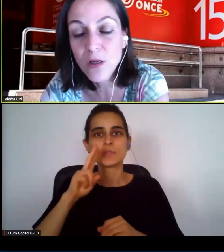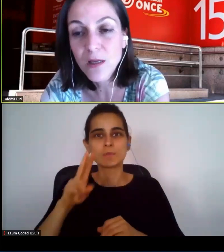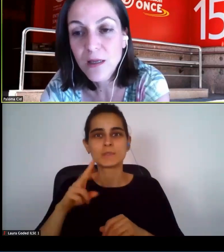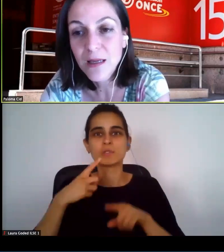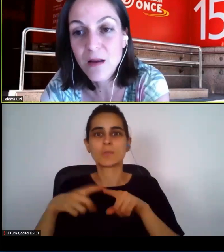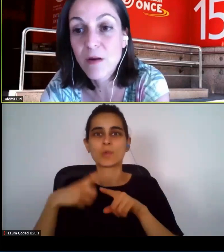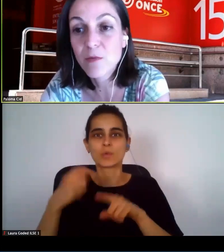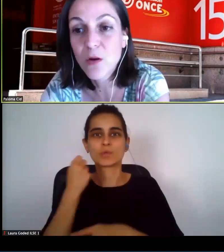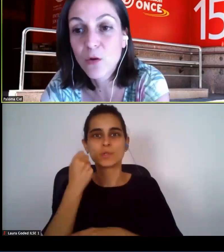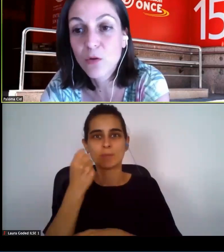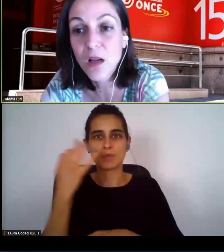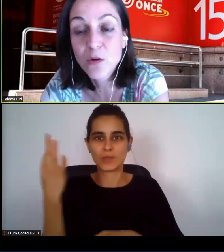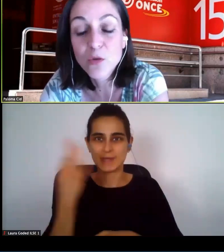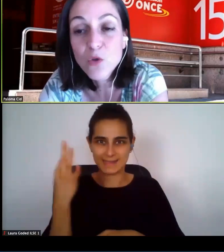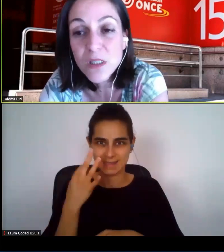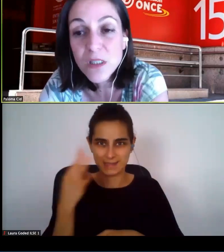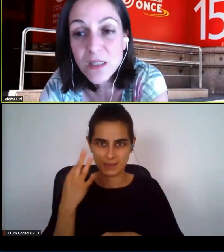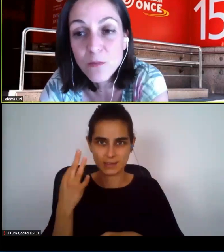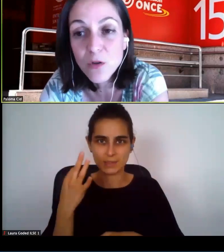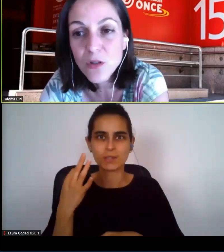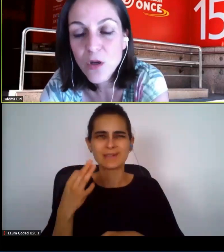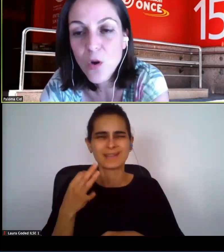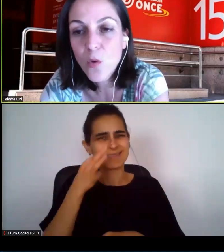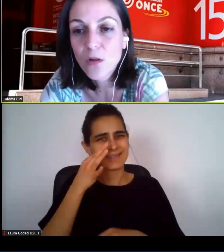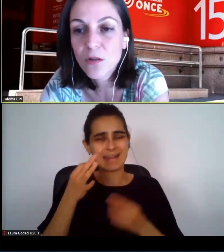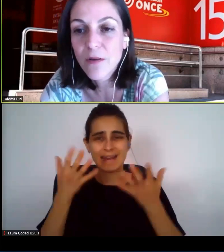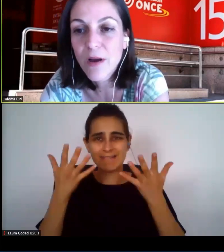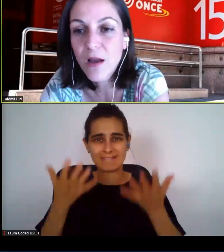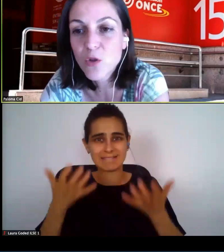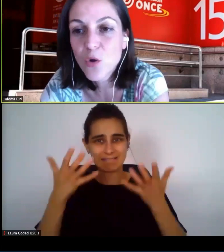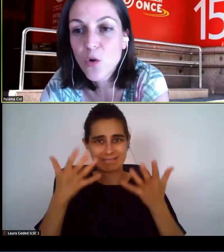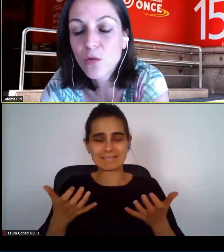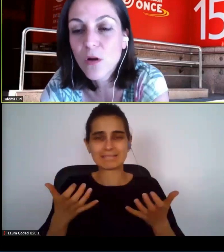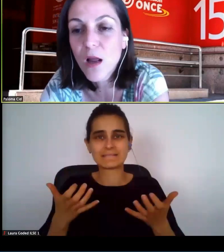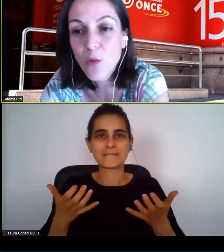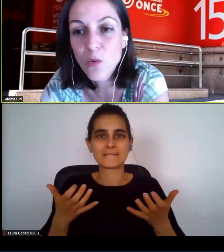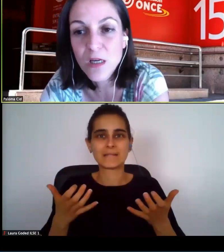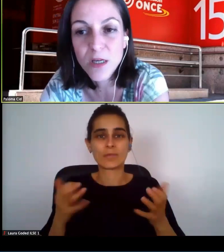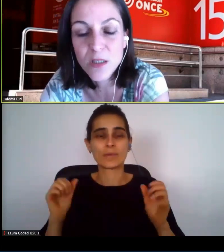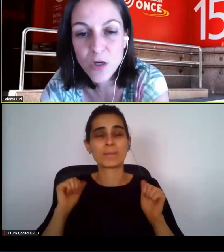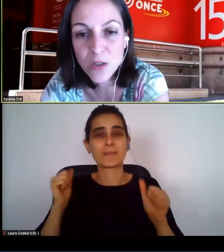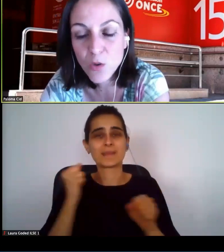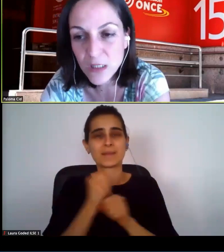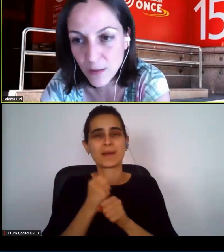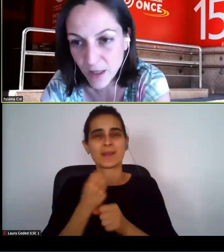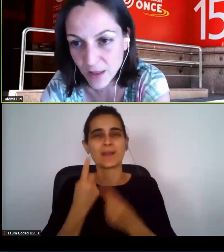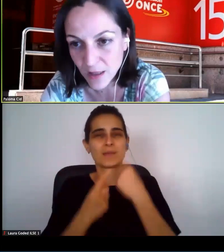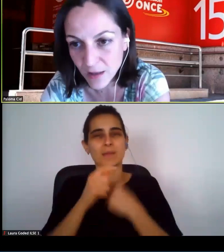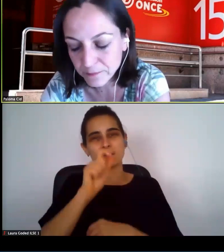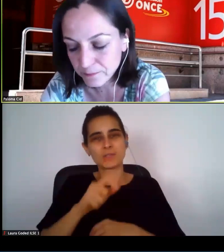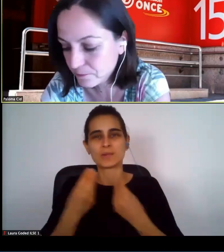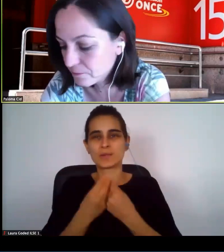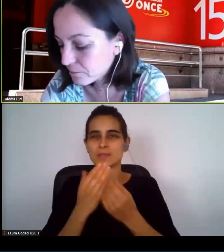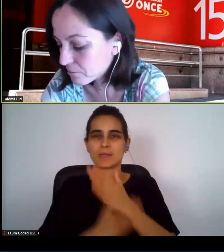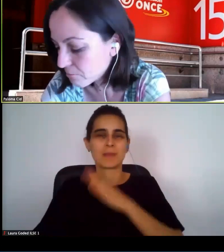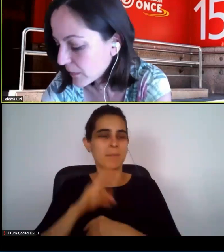apoyo, que vamos a encontrarnos muchísimos cuando trabajemos con algunas personas con discapacidad.